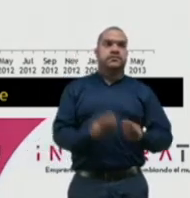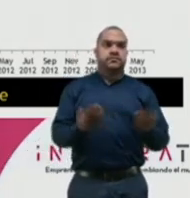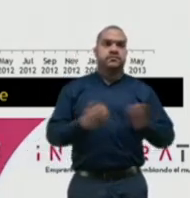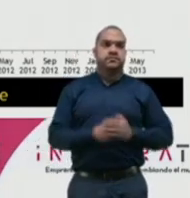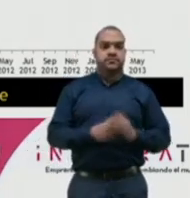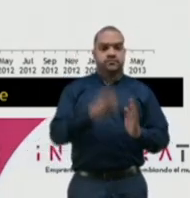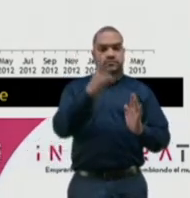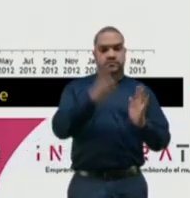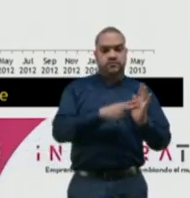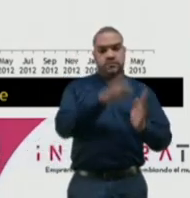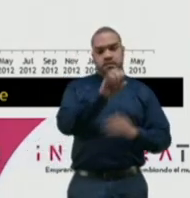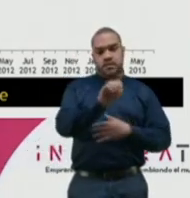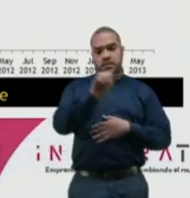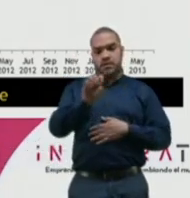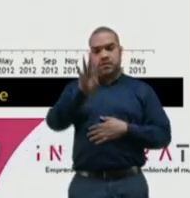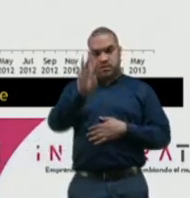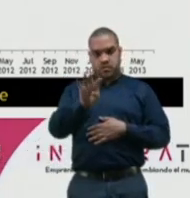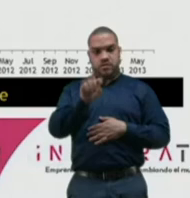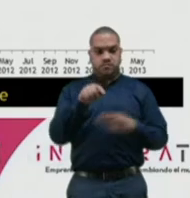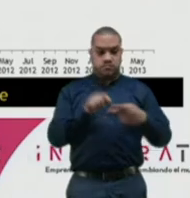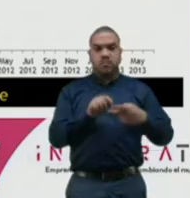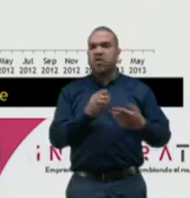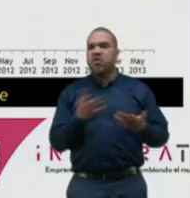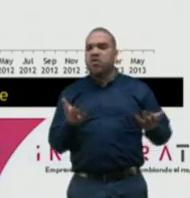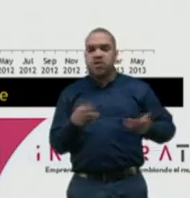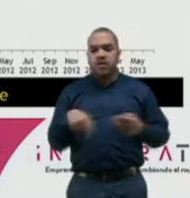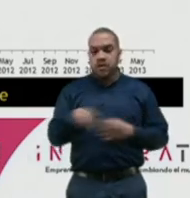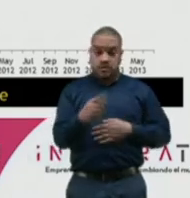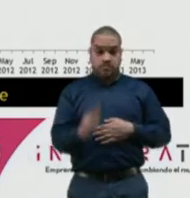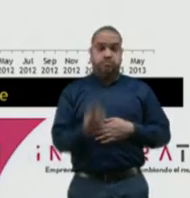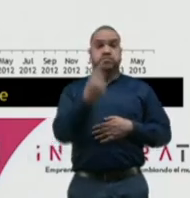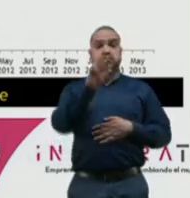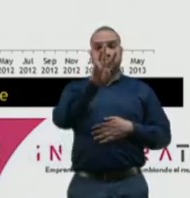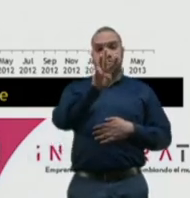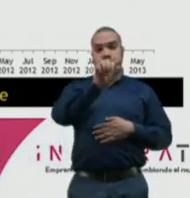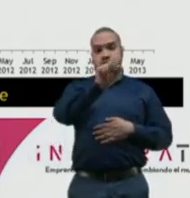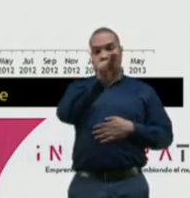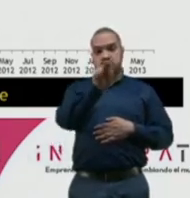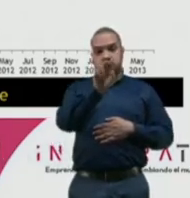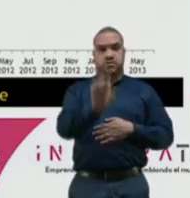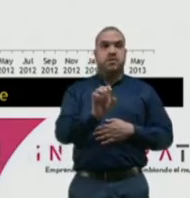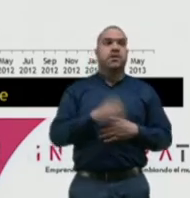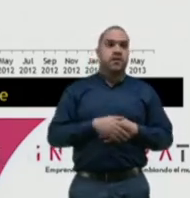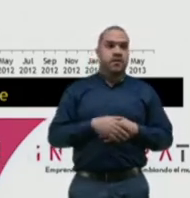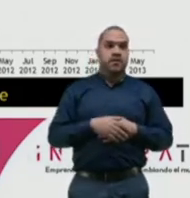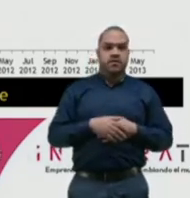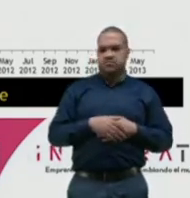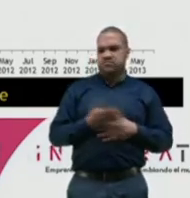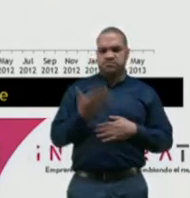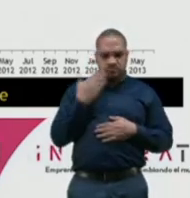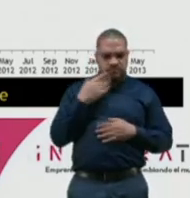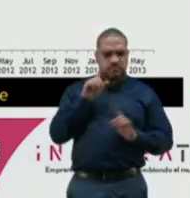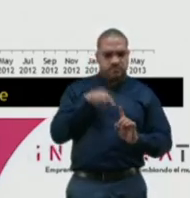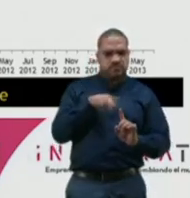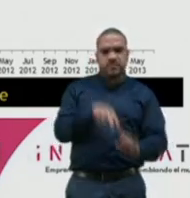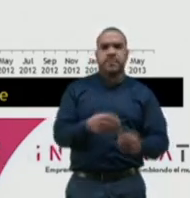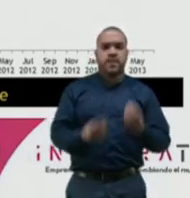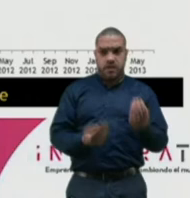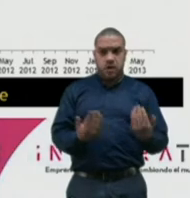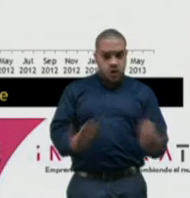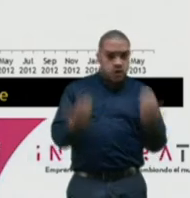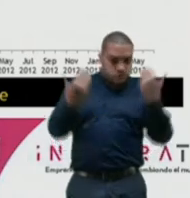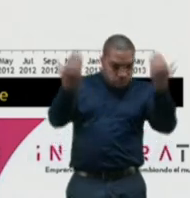2009, cuando lanzamos Waze. Yo creo que fue algo muy bueno. Tomaron unos cuantos meses para darnos cuenta que funcionaba y